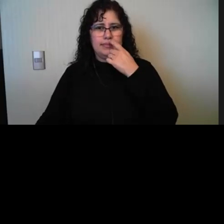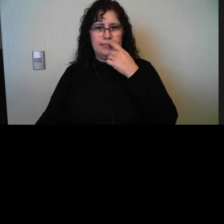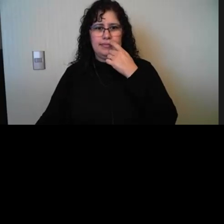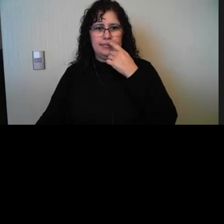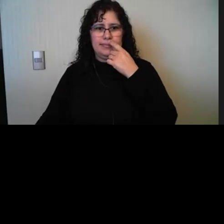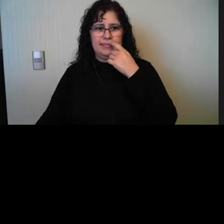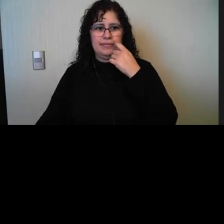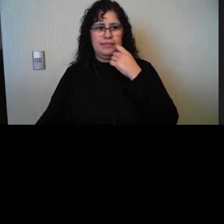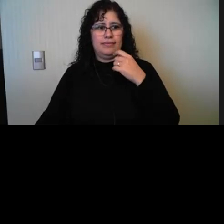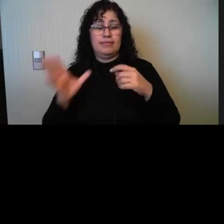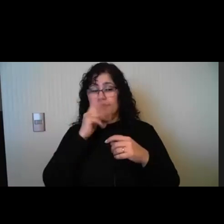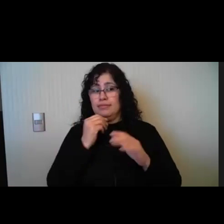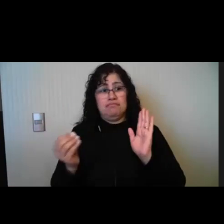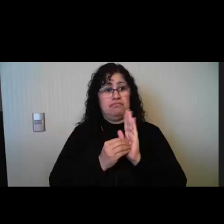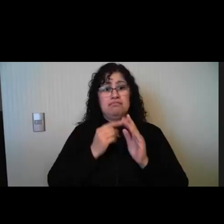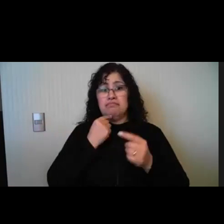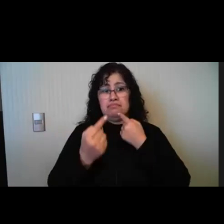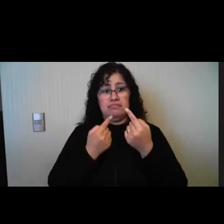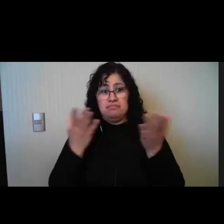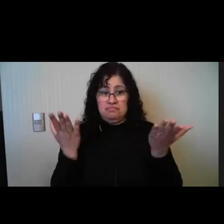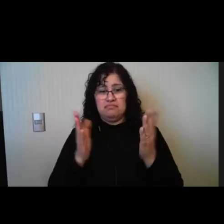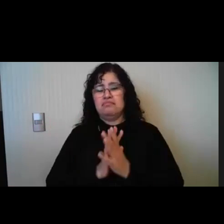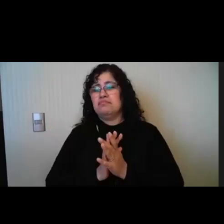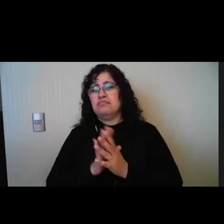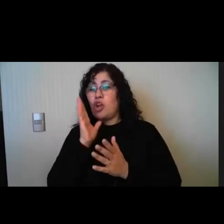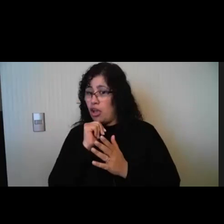Bien, si no hay más consultas, nos estaríamos